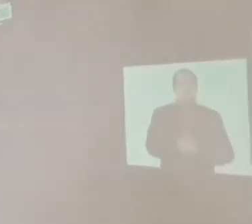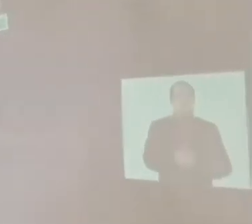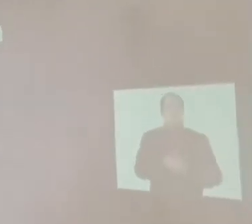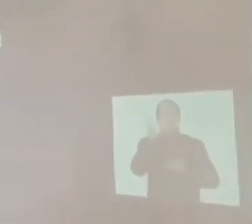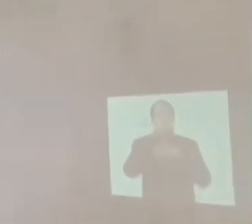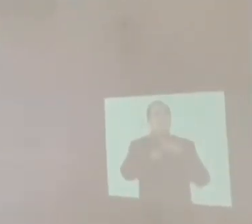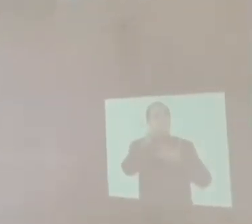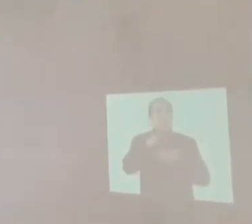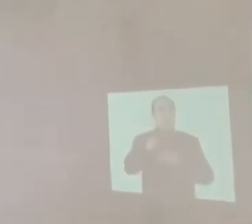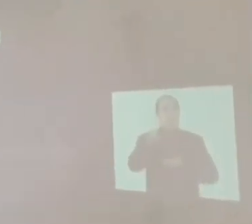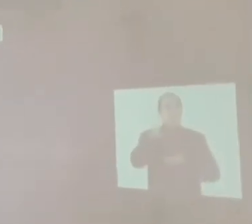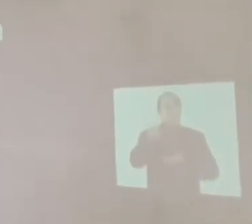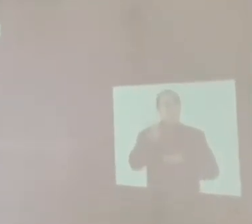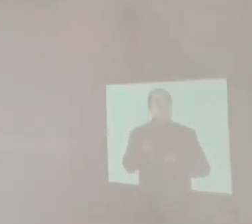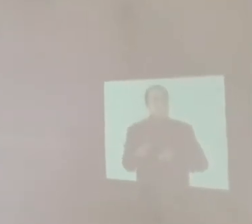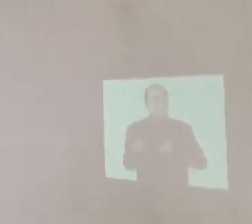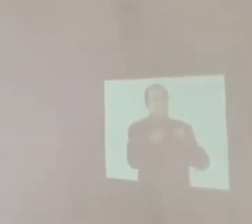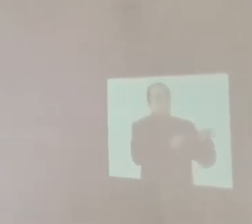Paz, con más de